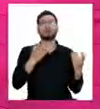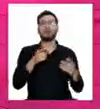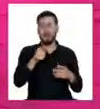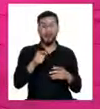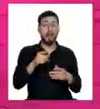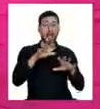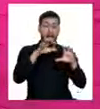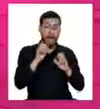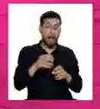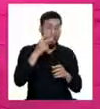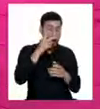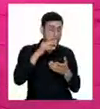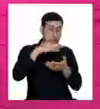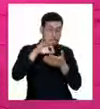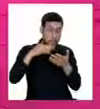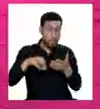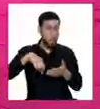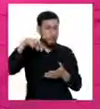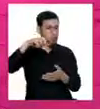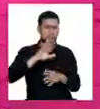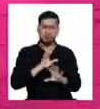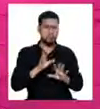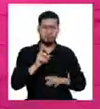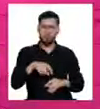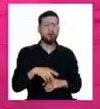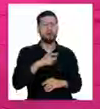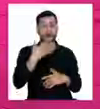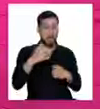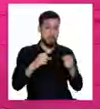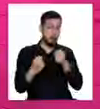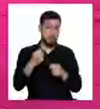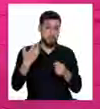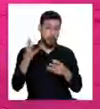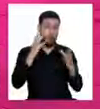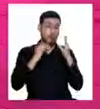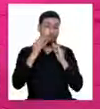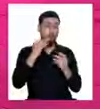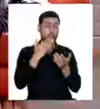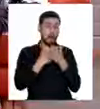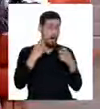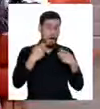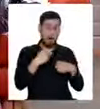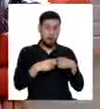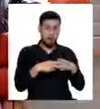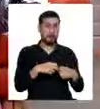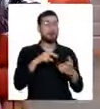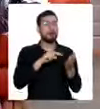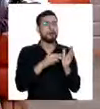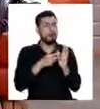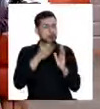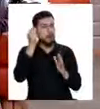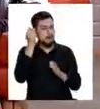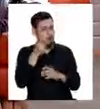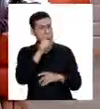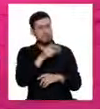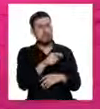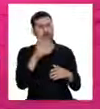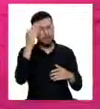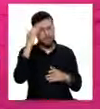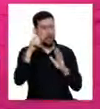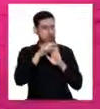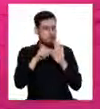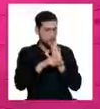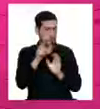obvia esa evaluación de conocimientos, porque obviamente si tú has conducido en las vías y no has tenido una sanción, se entiende que la persona conoce la